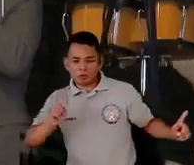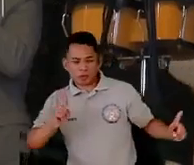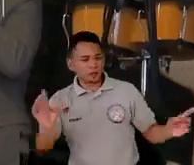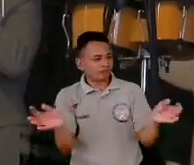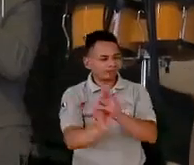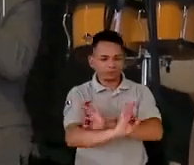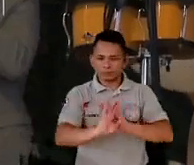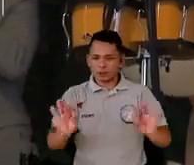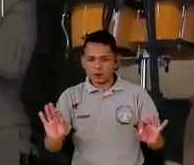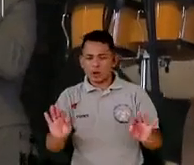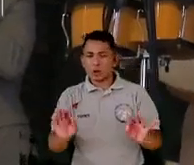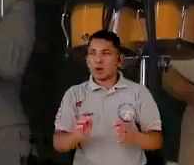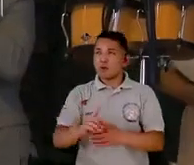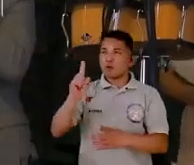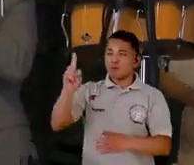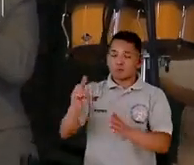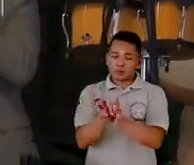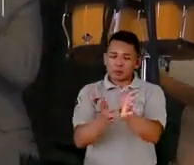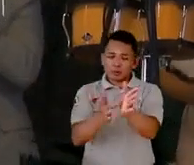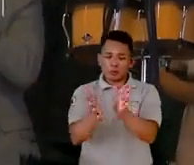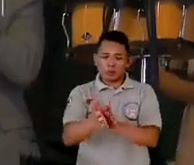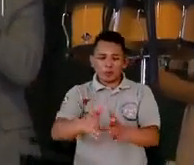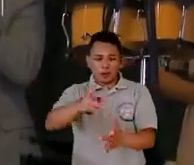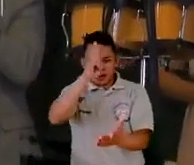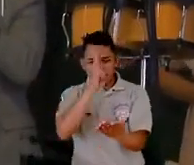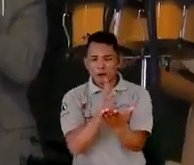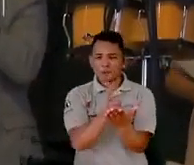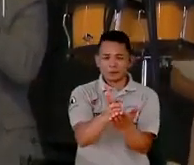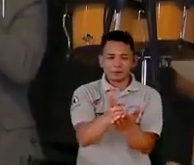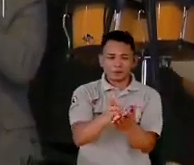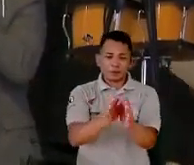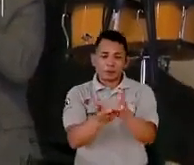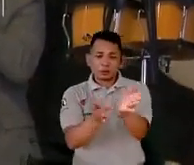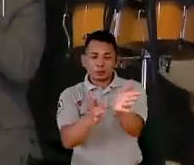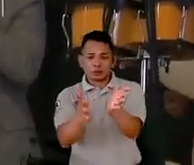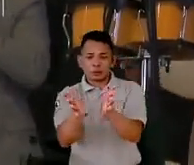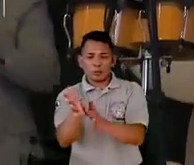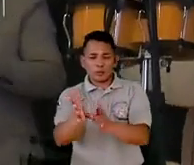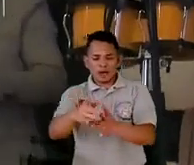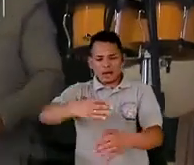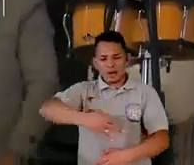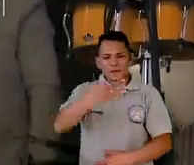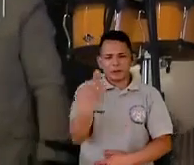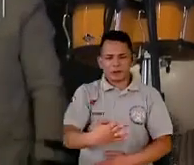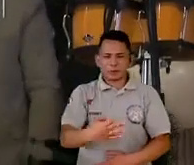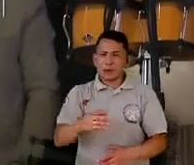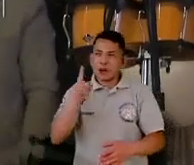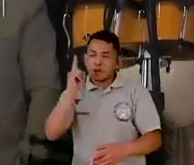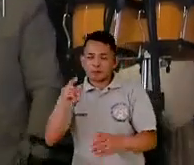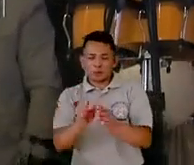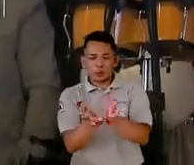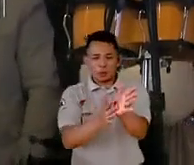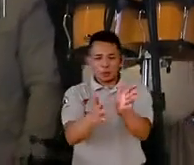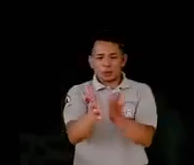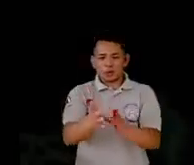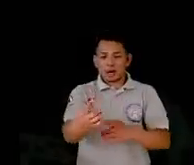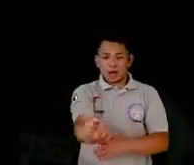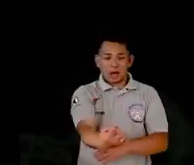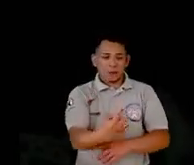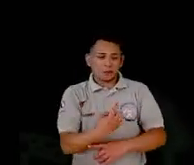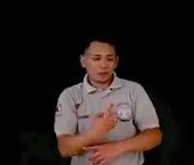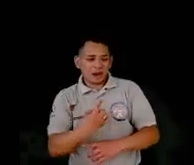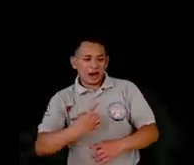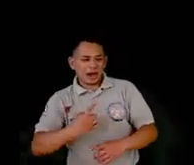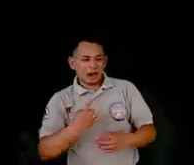Señor, que tu palabra es fiel, que tu palabra es verdadera, que tu palabra no volverá vacía, y tú